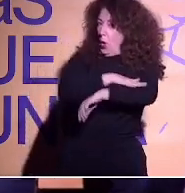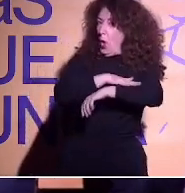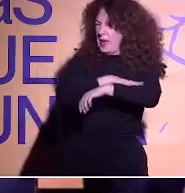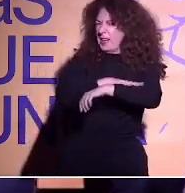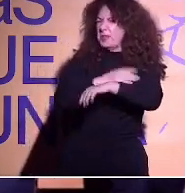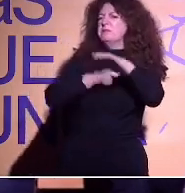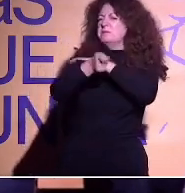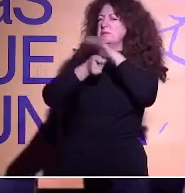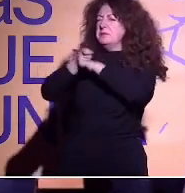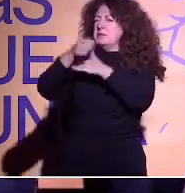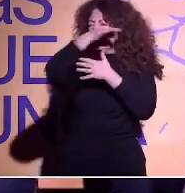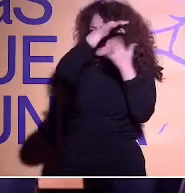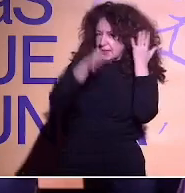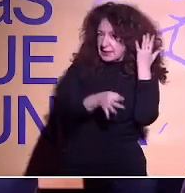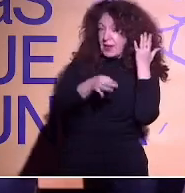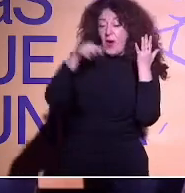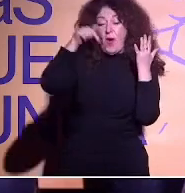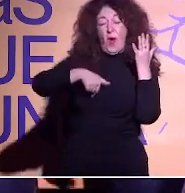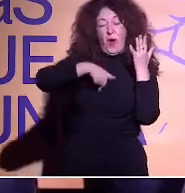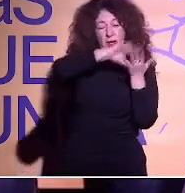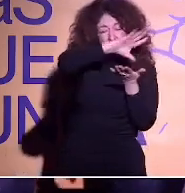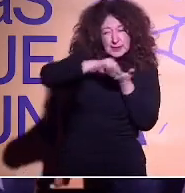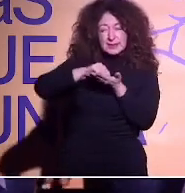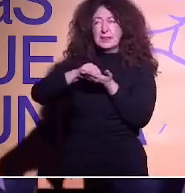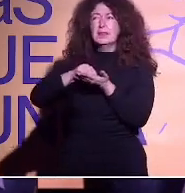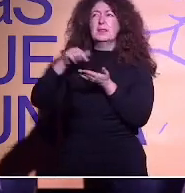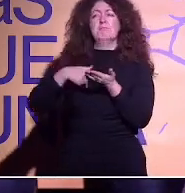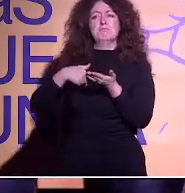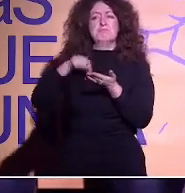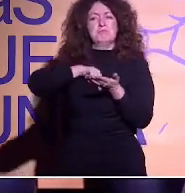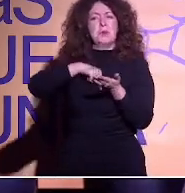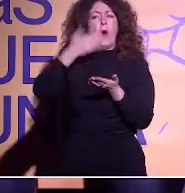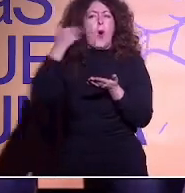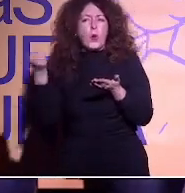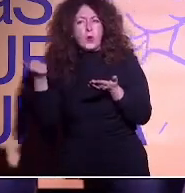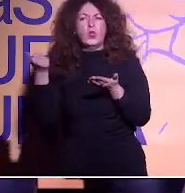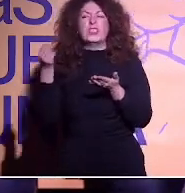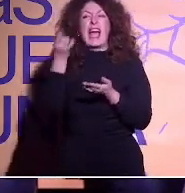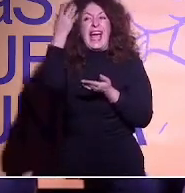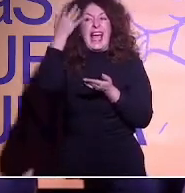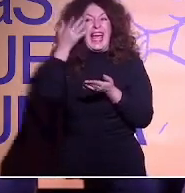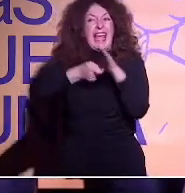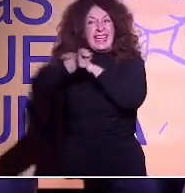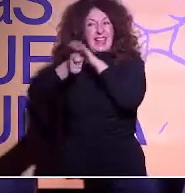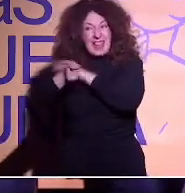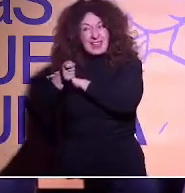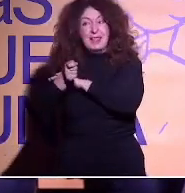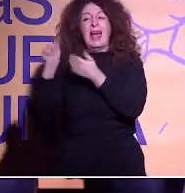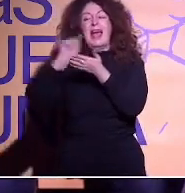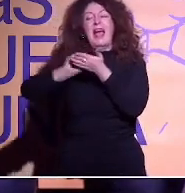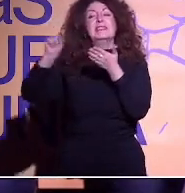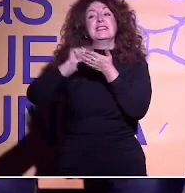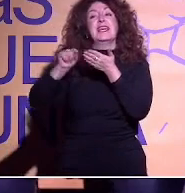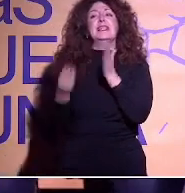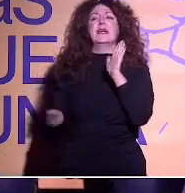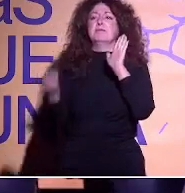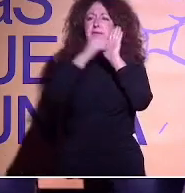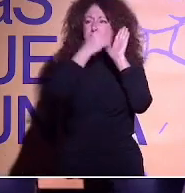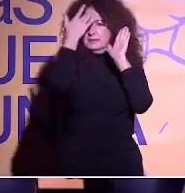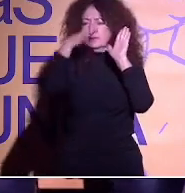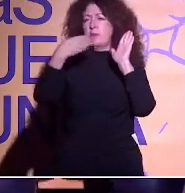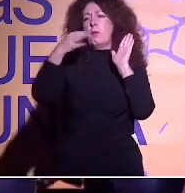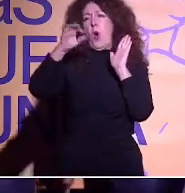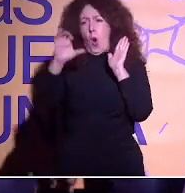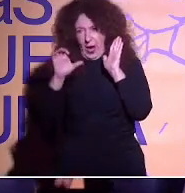podemos decir muy orgullosas que una parte no menor de esas iniciativas está escrita en el boletín oficial del